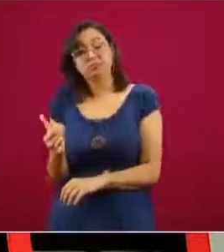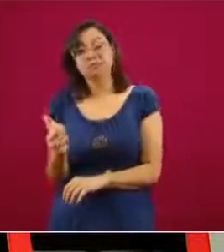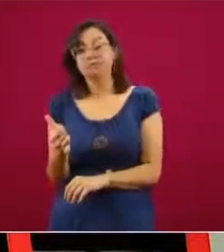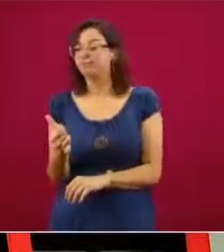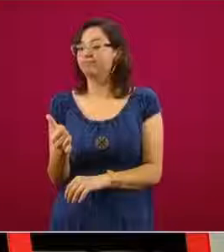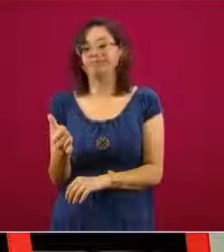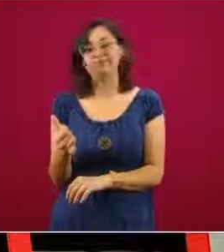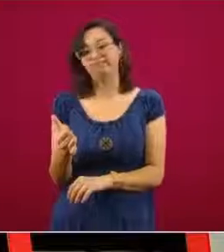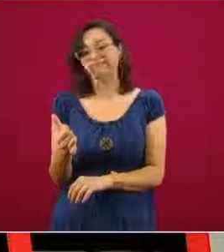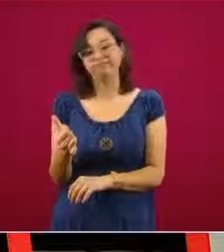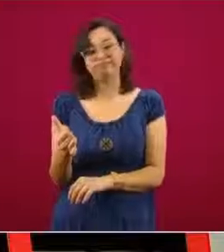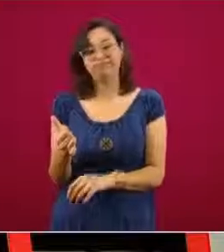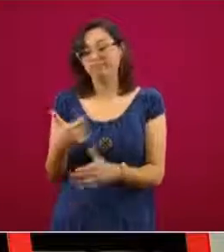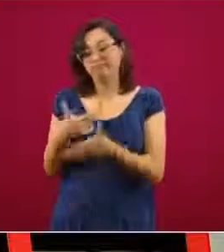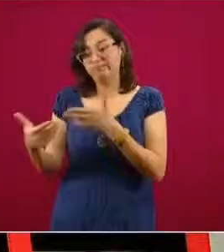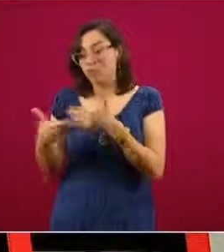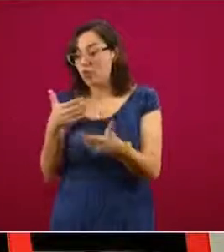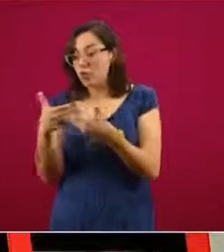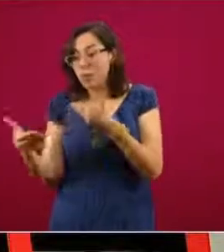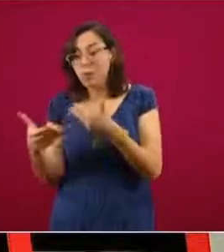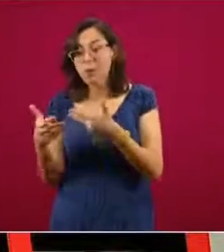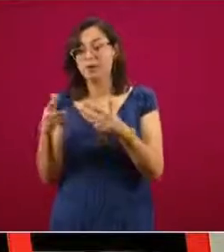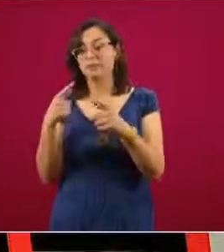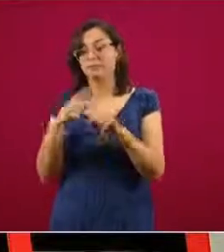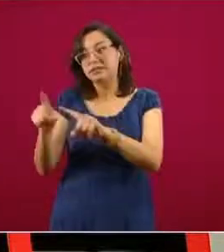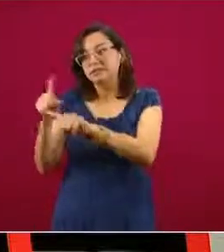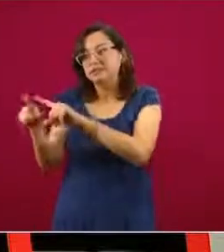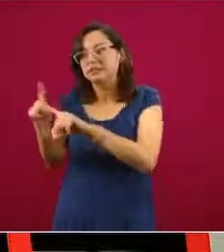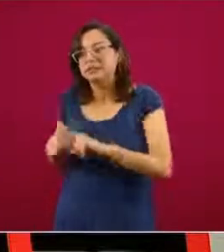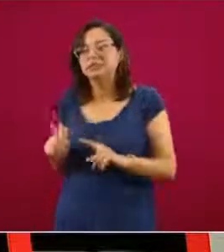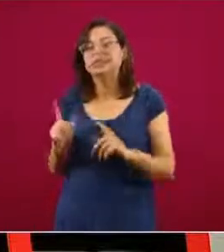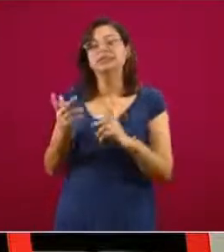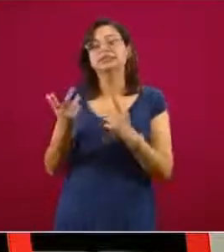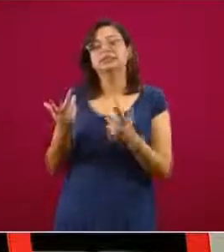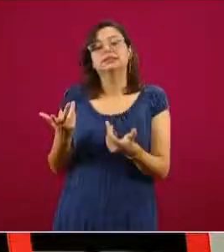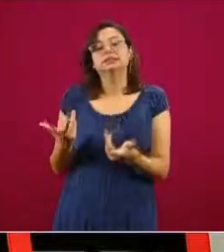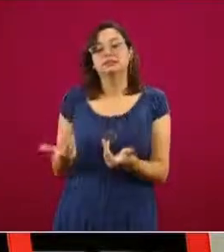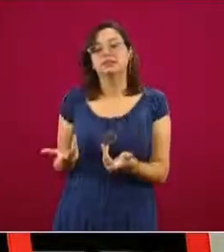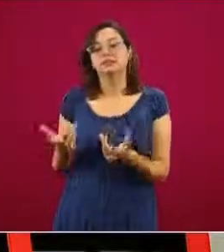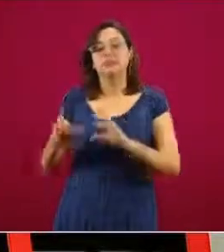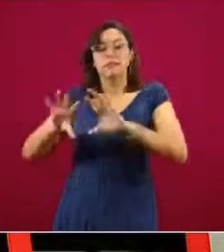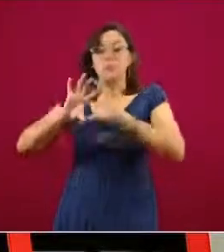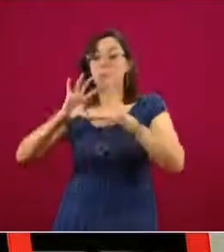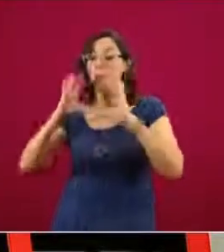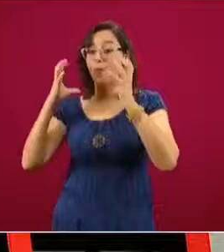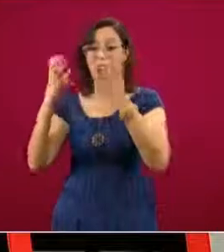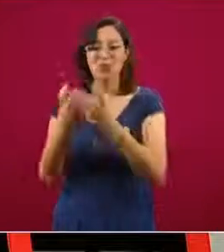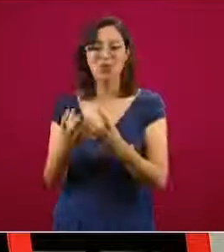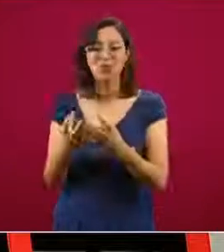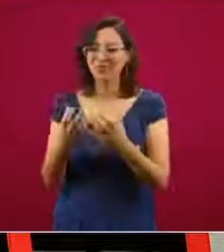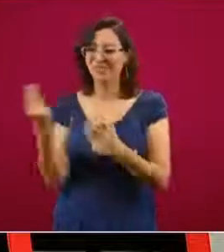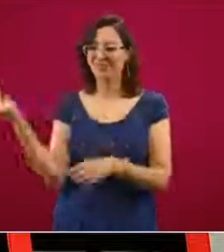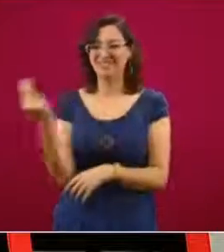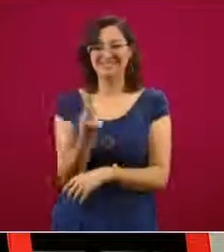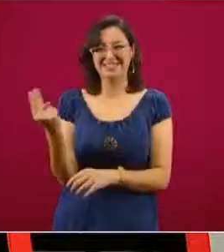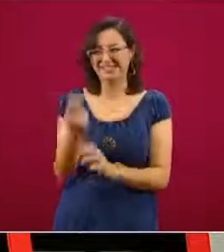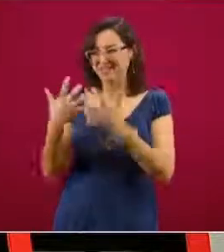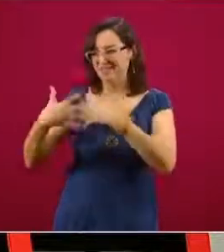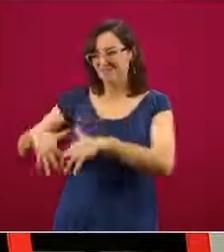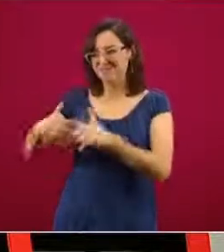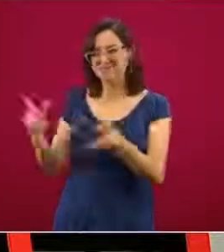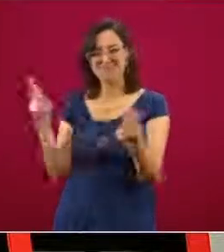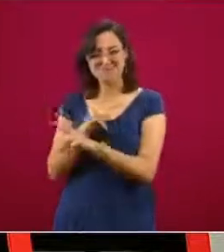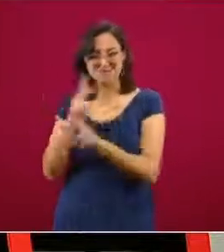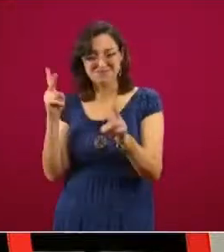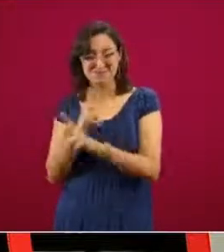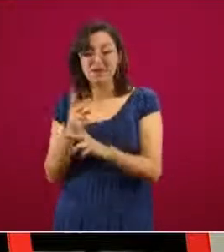pues son más novedosos y demás en un mercado global, saturado y complicado. El otro